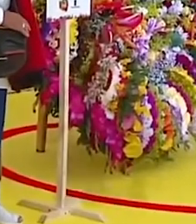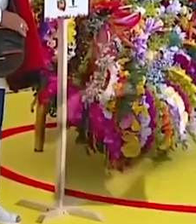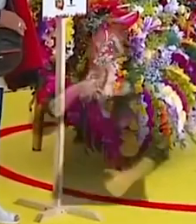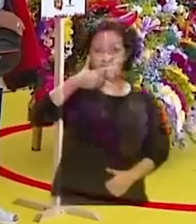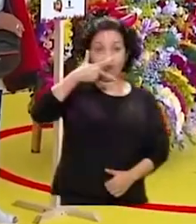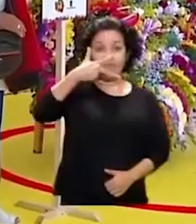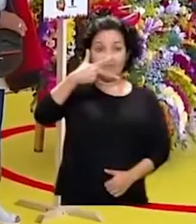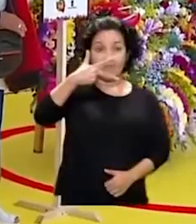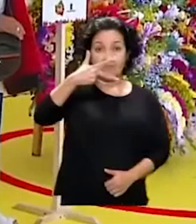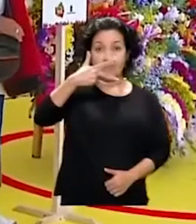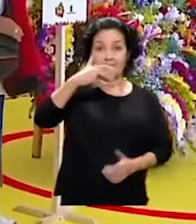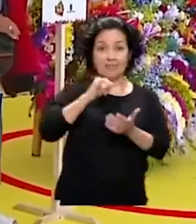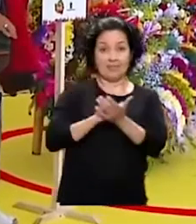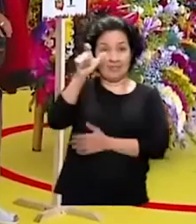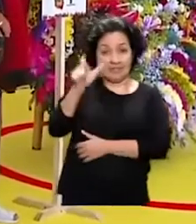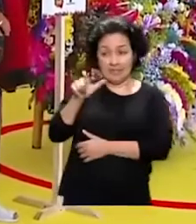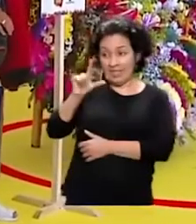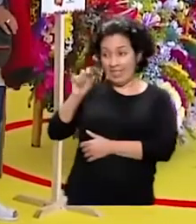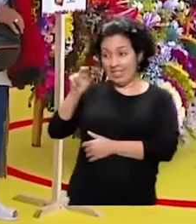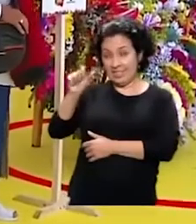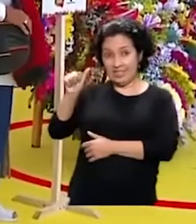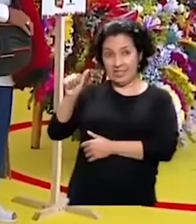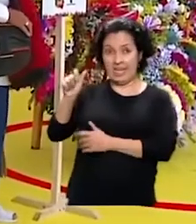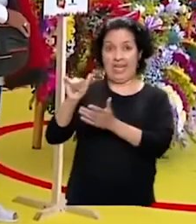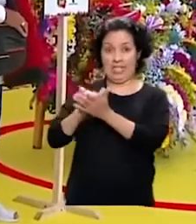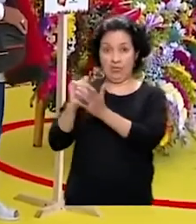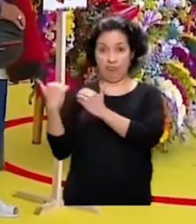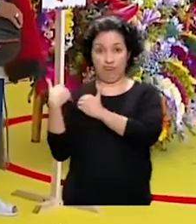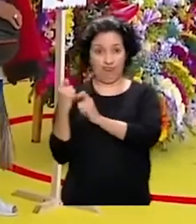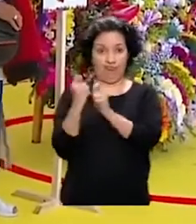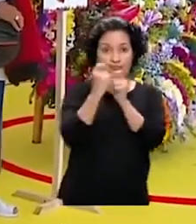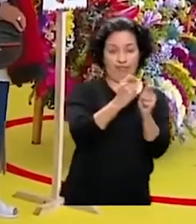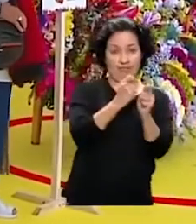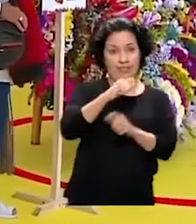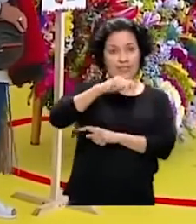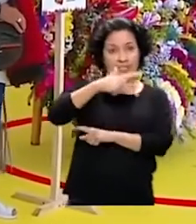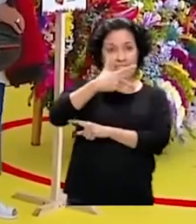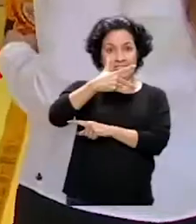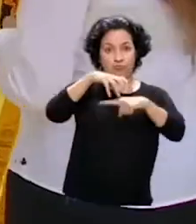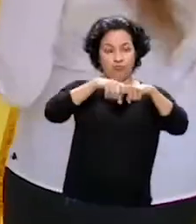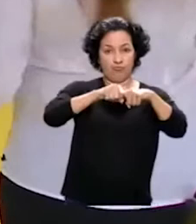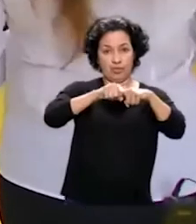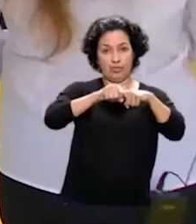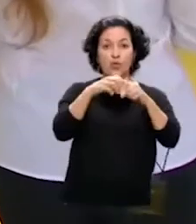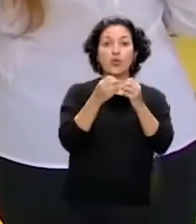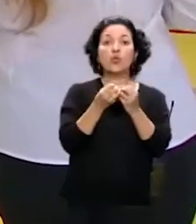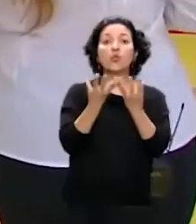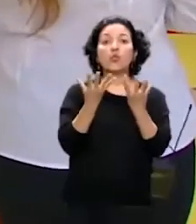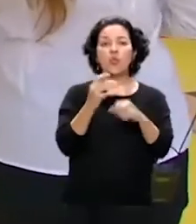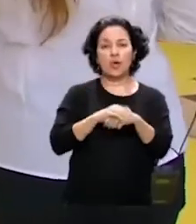de Cultura, Lina Gaviria. Tercer puesto, número de contrato